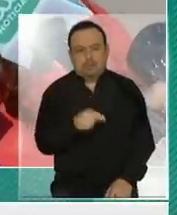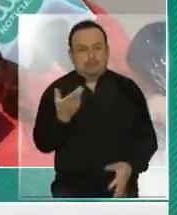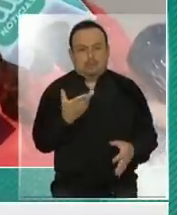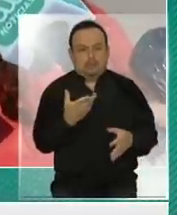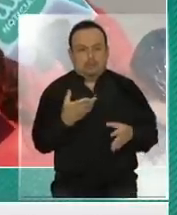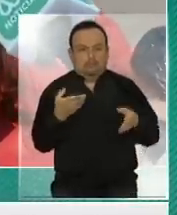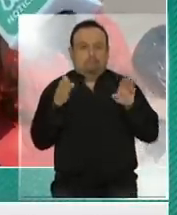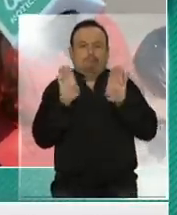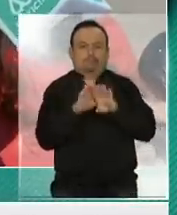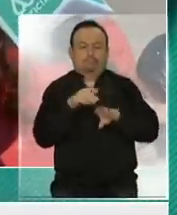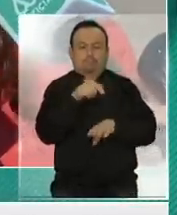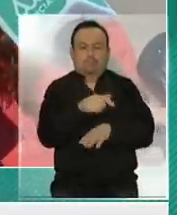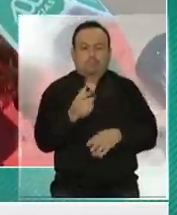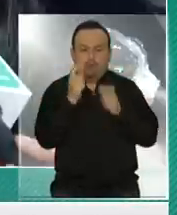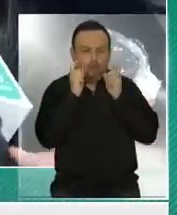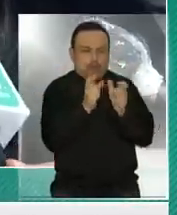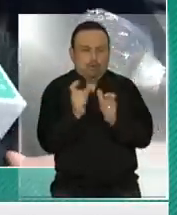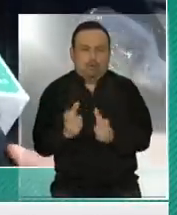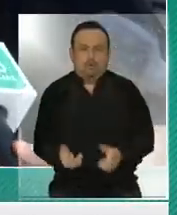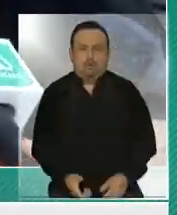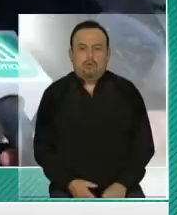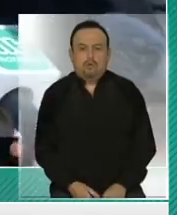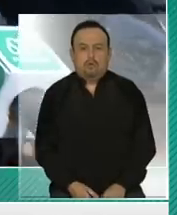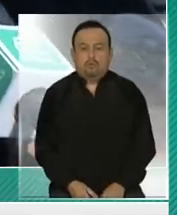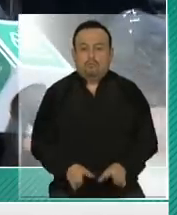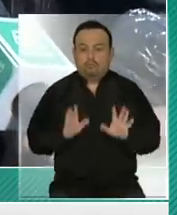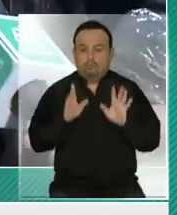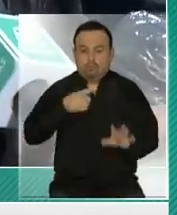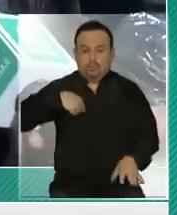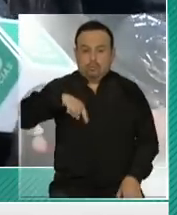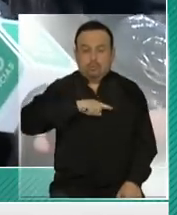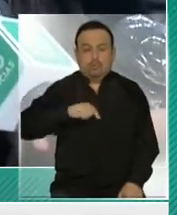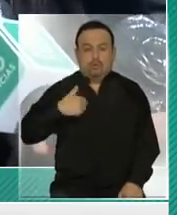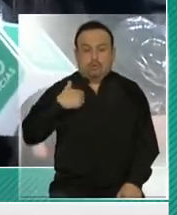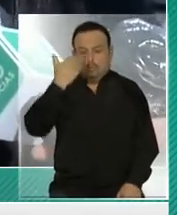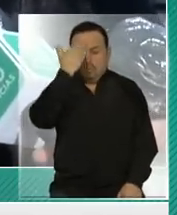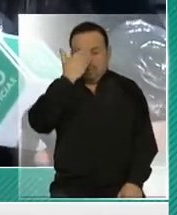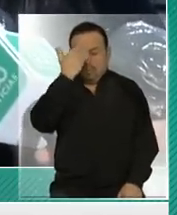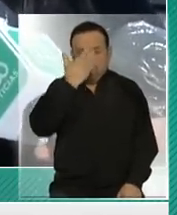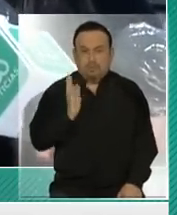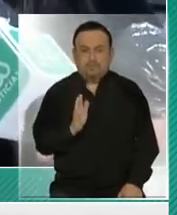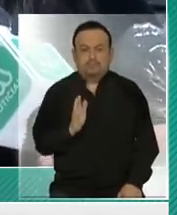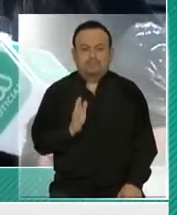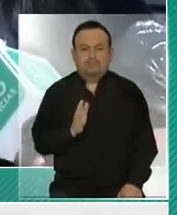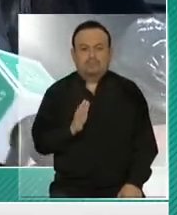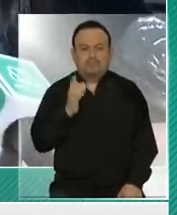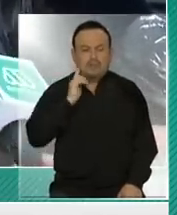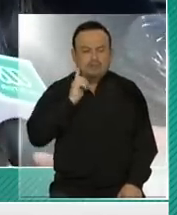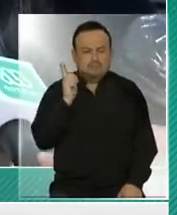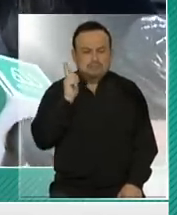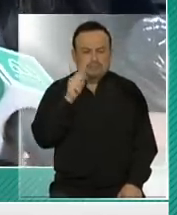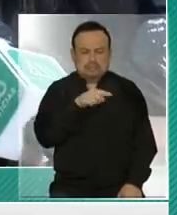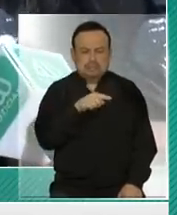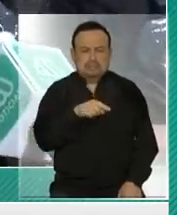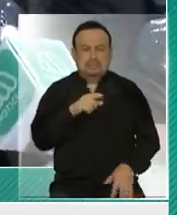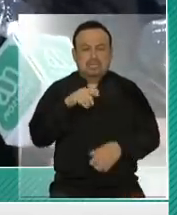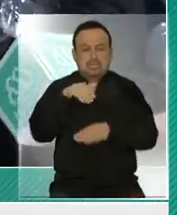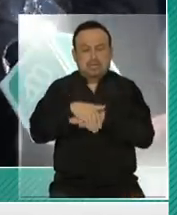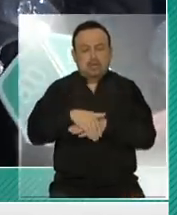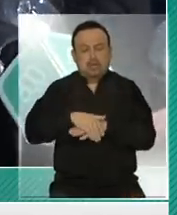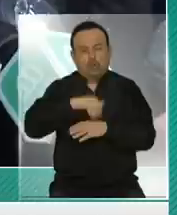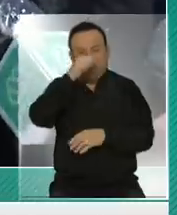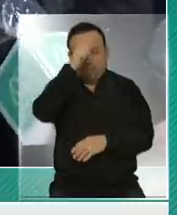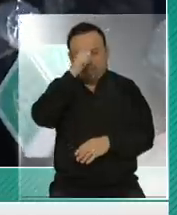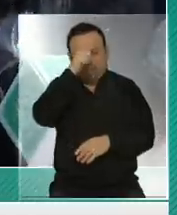a fiscalizar a nosotros realmente estábamos preocupados porque sentíamos bulla en las tardes los días